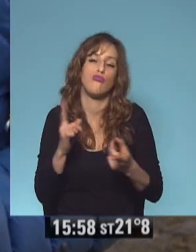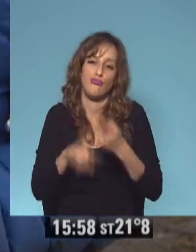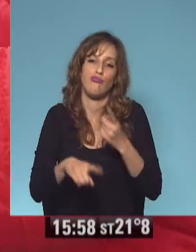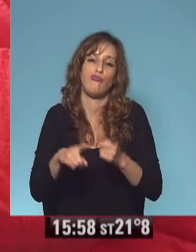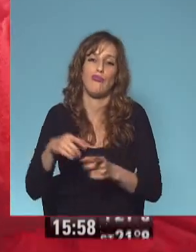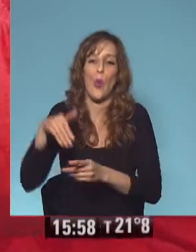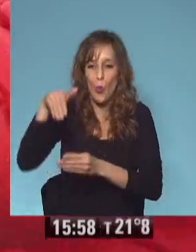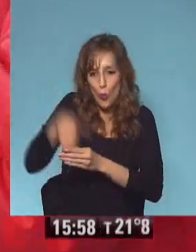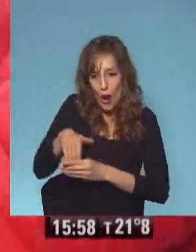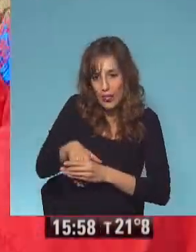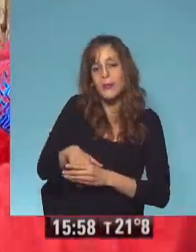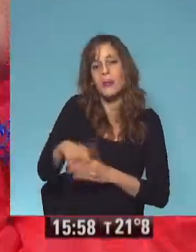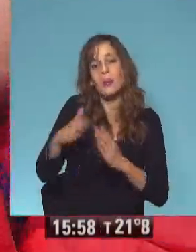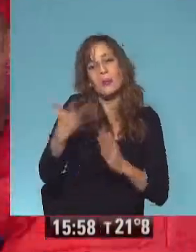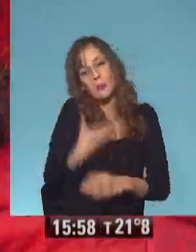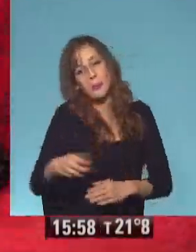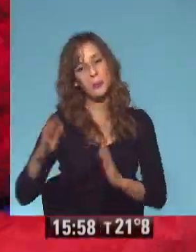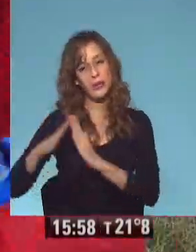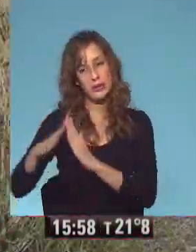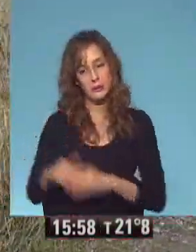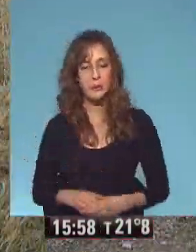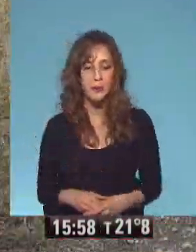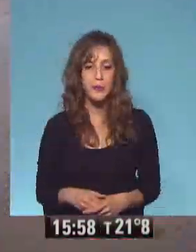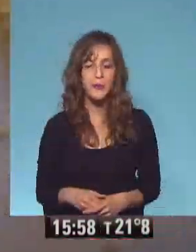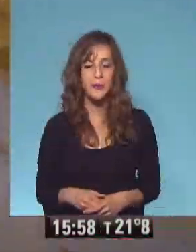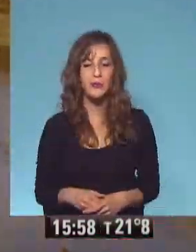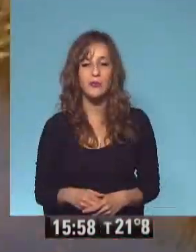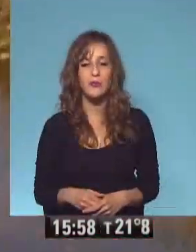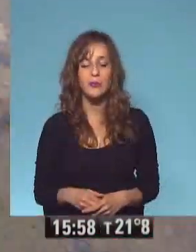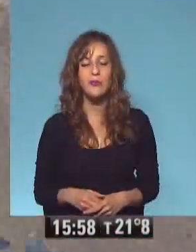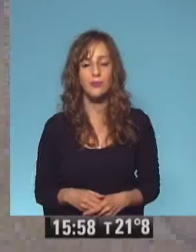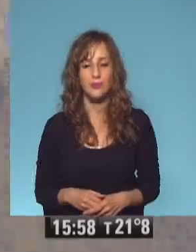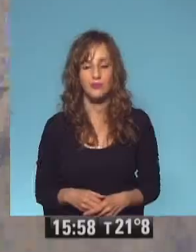bolsa Y lo llevamos a casa Nos vemos, Nina Seguimos viaje acá Chao